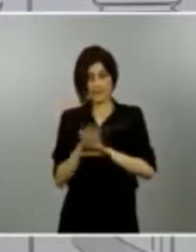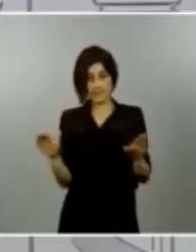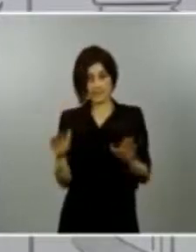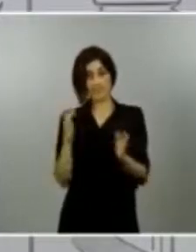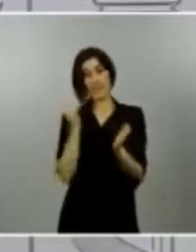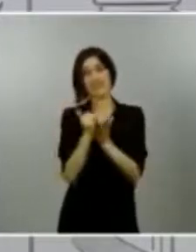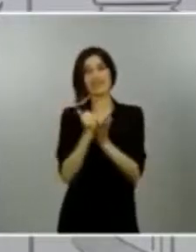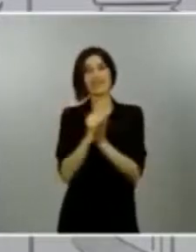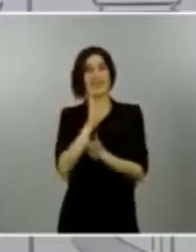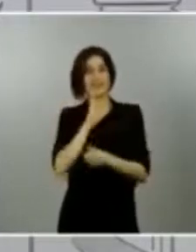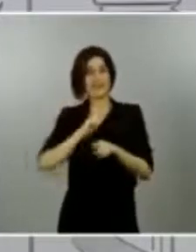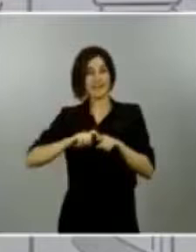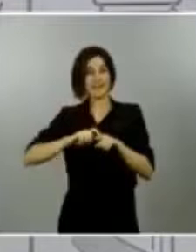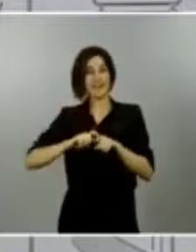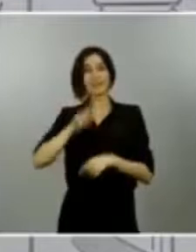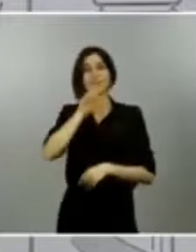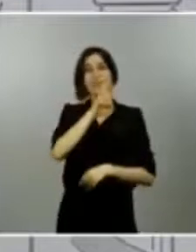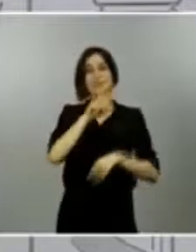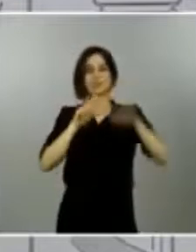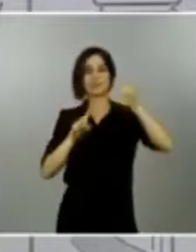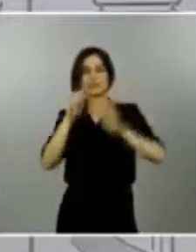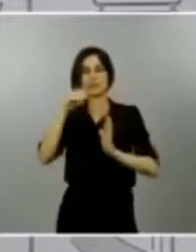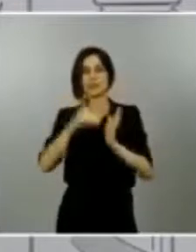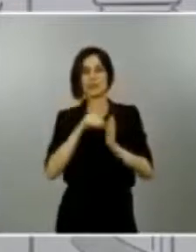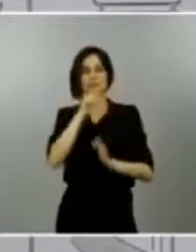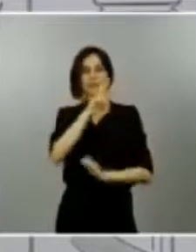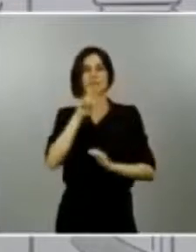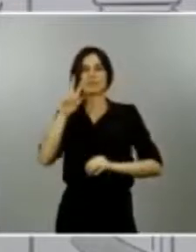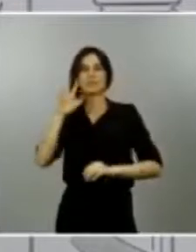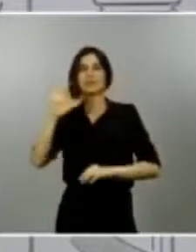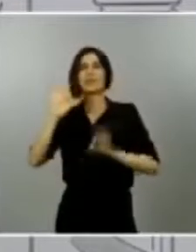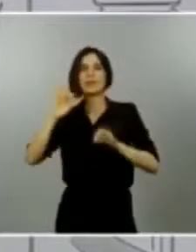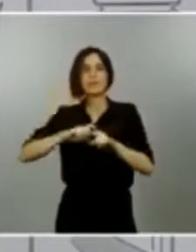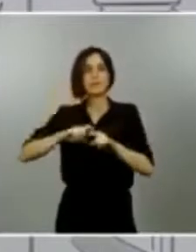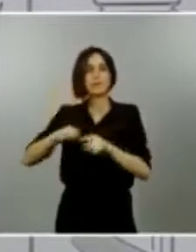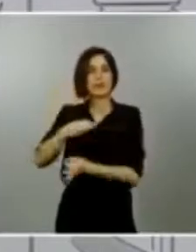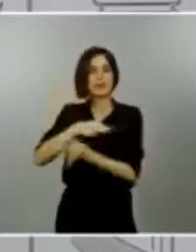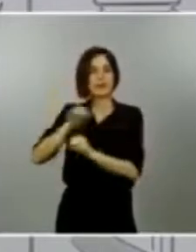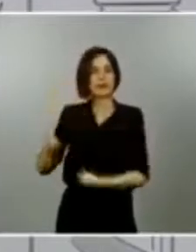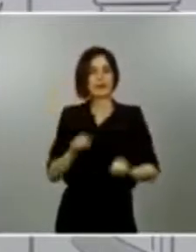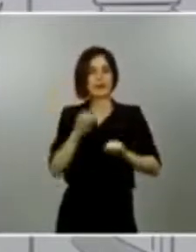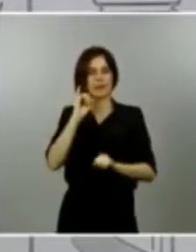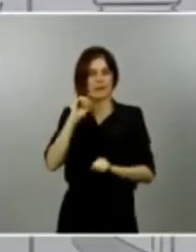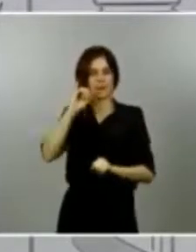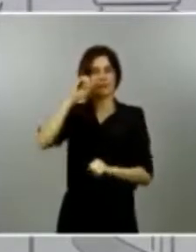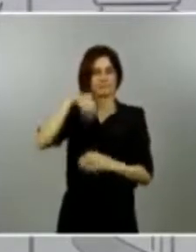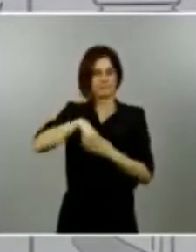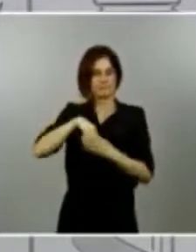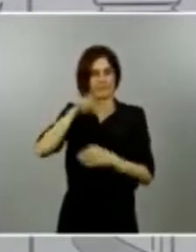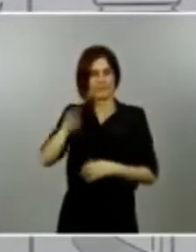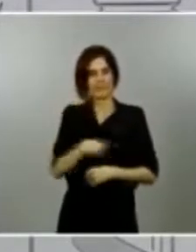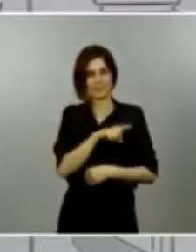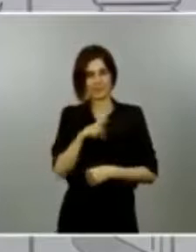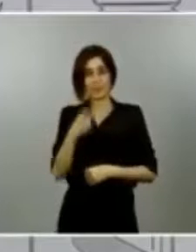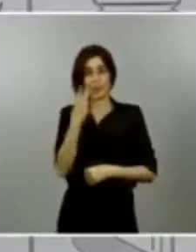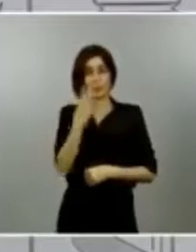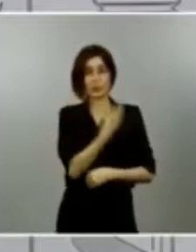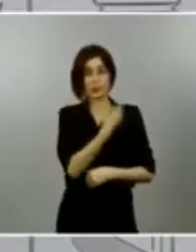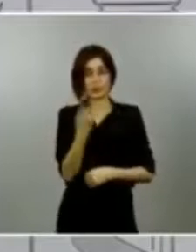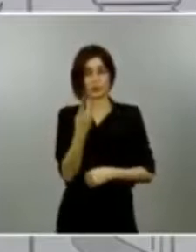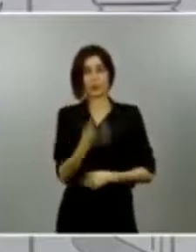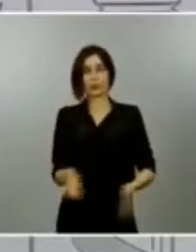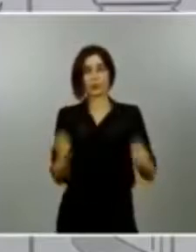262 mil 225 el total de test pcr y anticuerpos realizado es de 2 millones 400